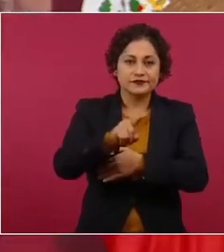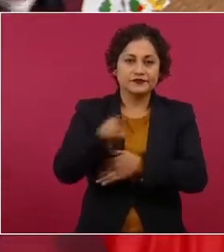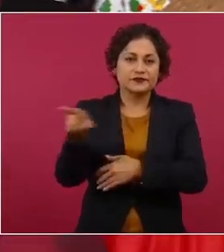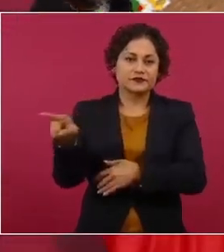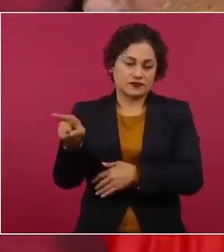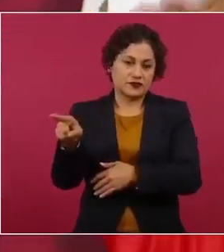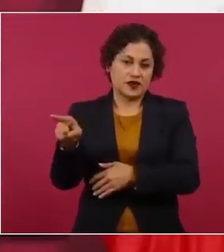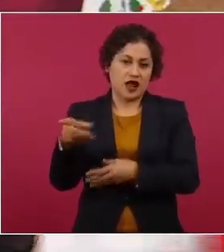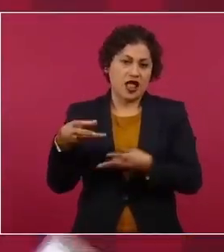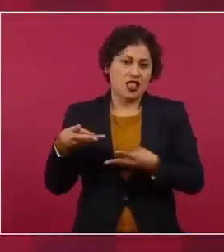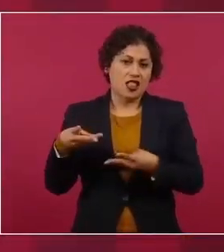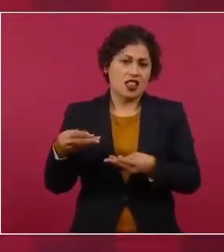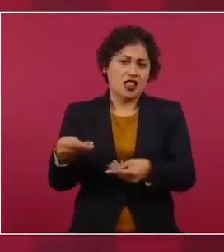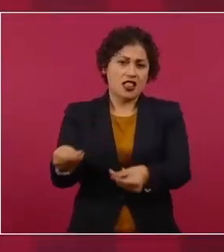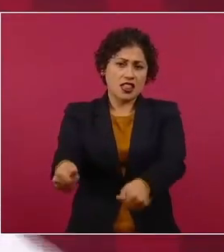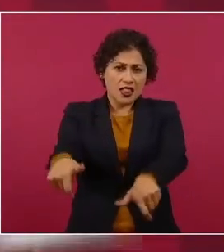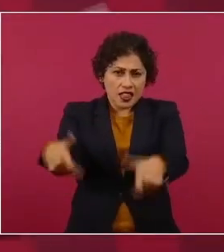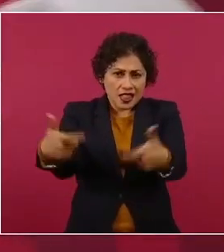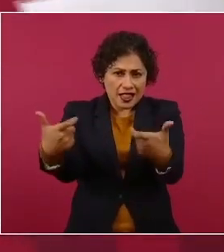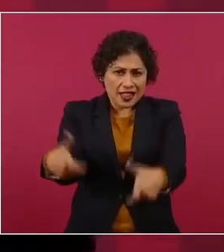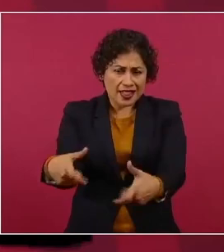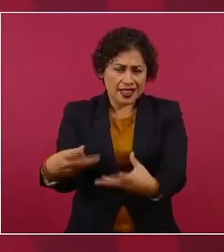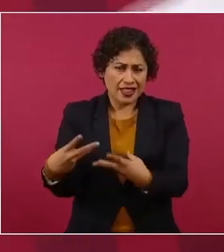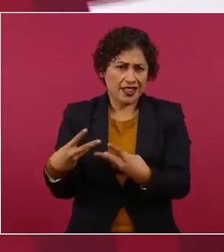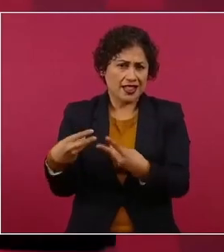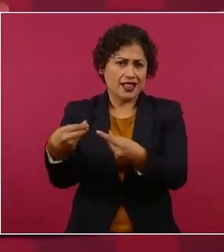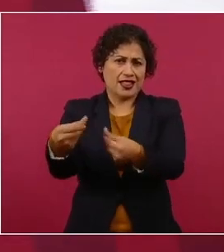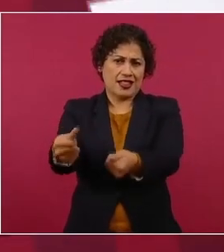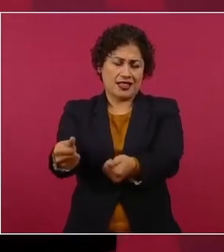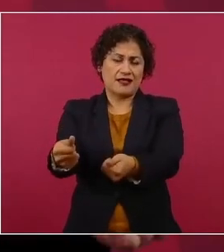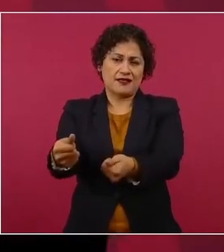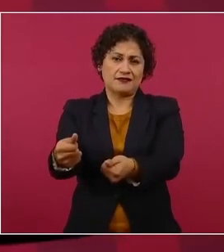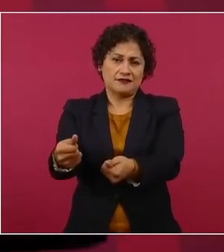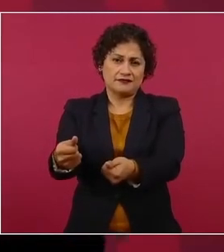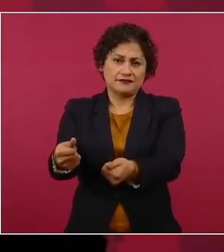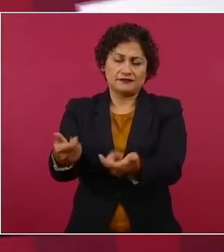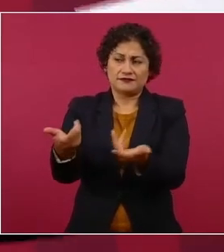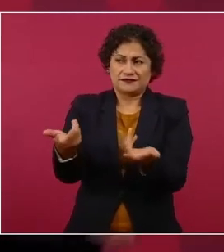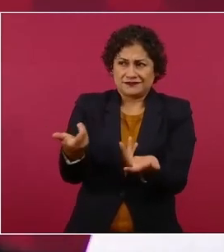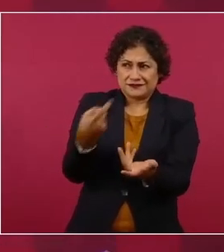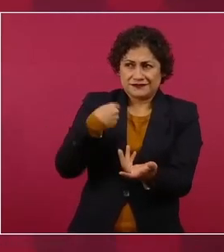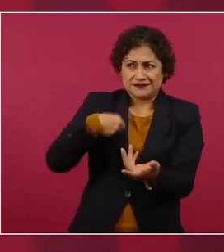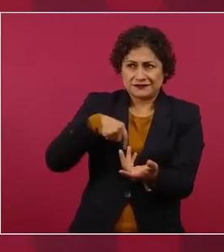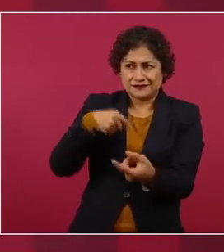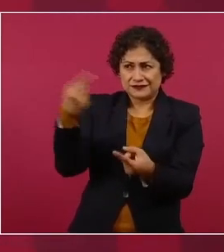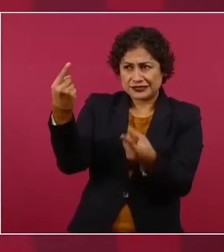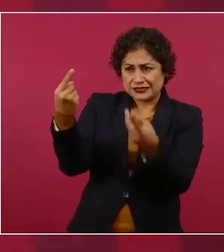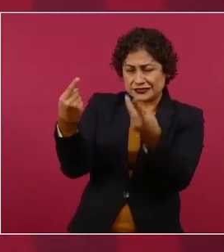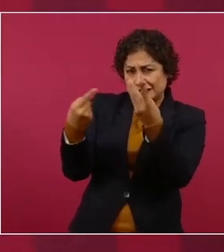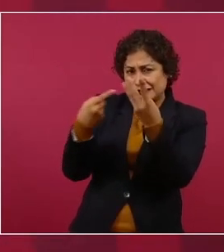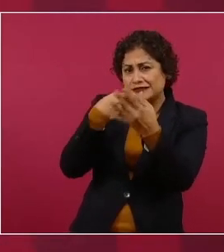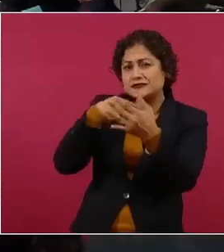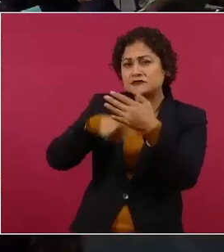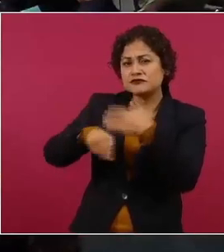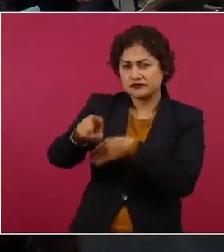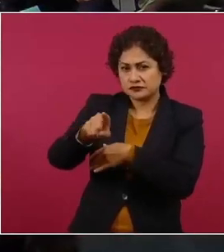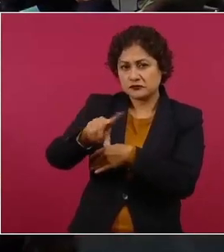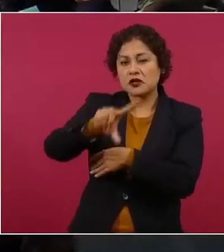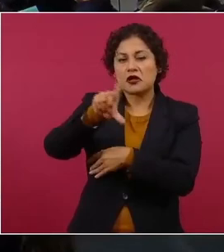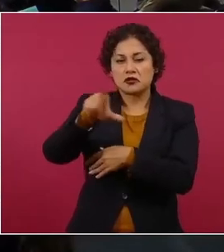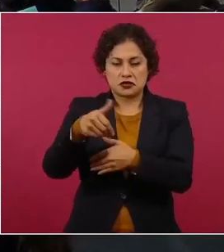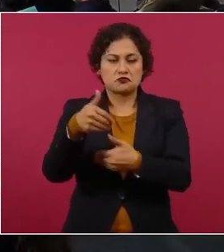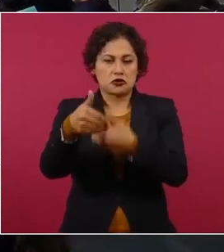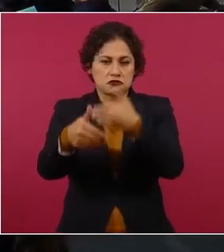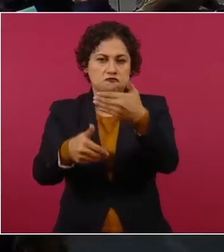gastado muchísimo dinero, todo lo que además luego se supo y se